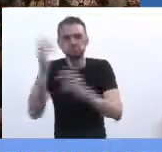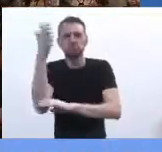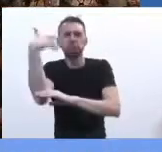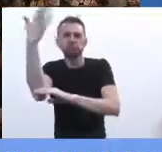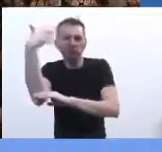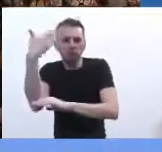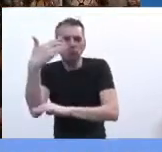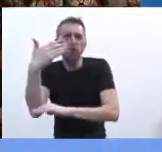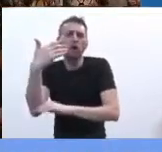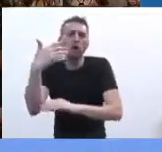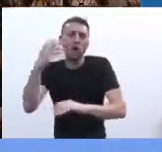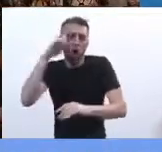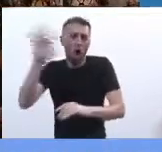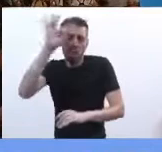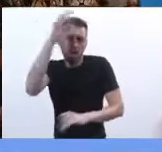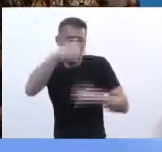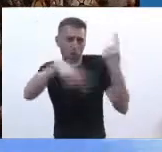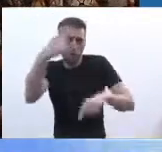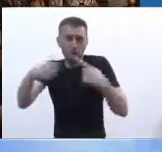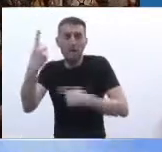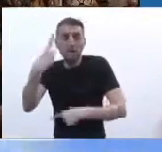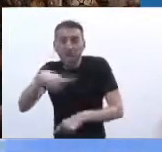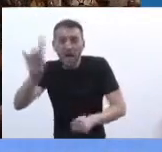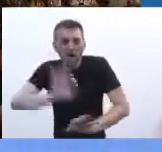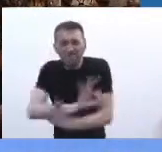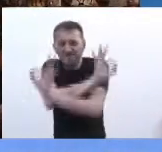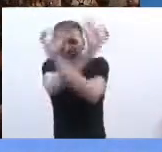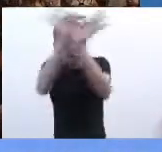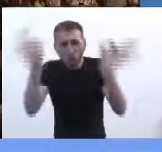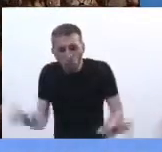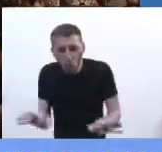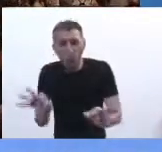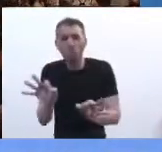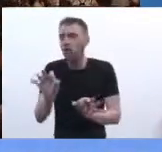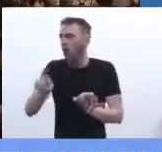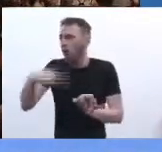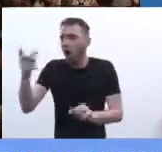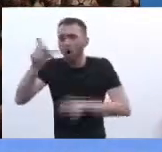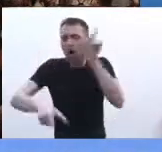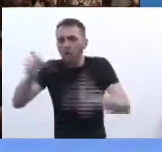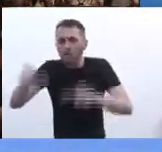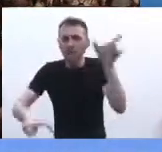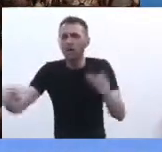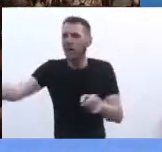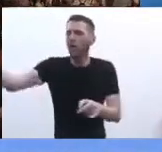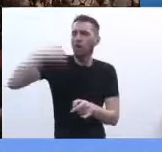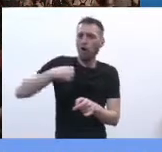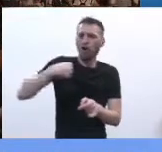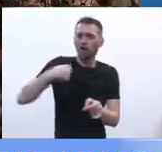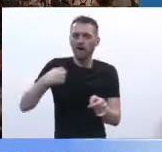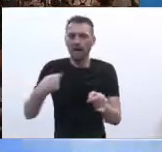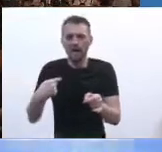pluralidad de voces pero ninguno de los de otros expositores pudieron dar